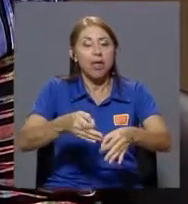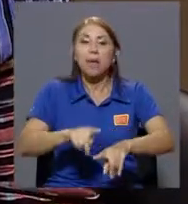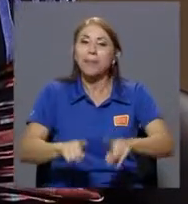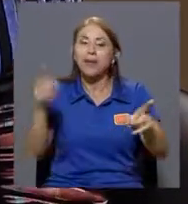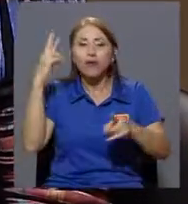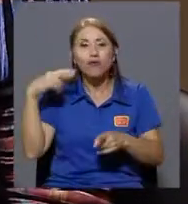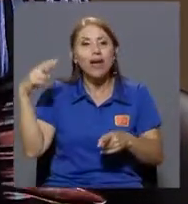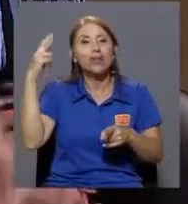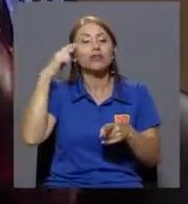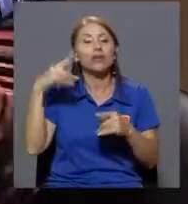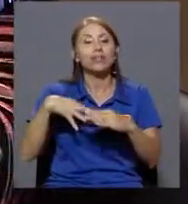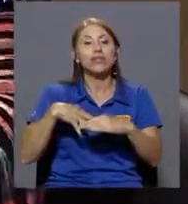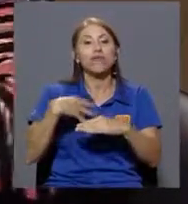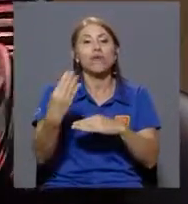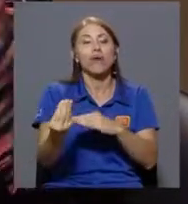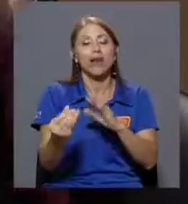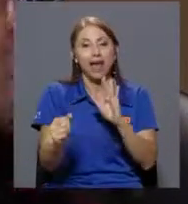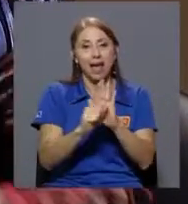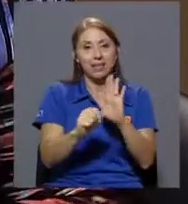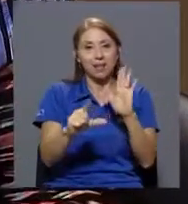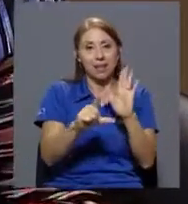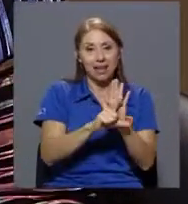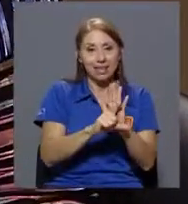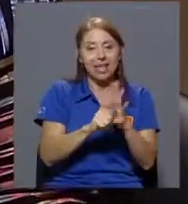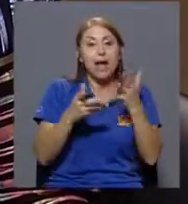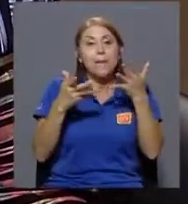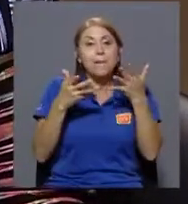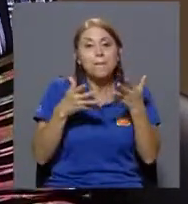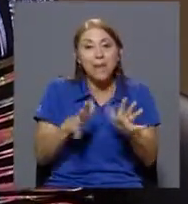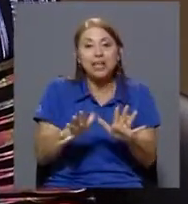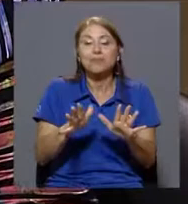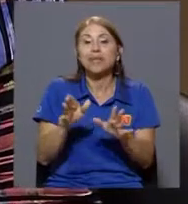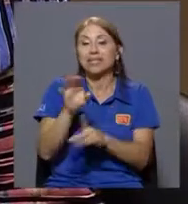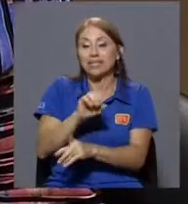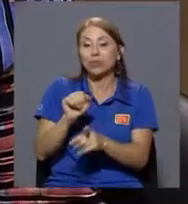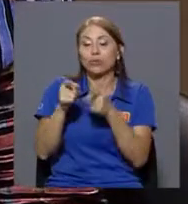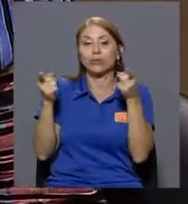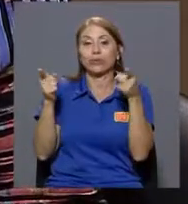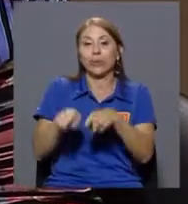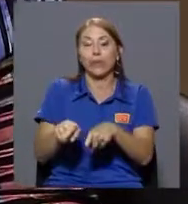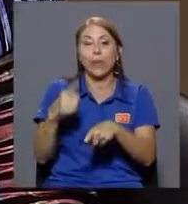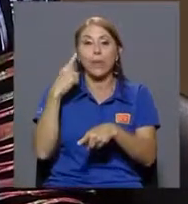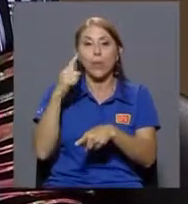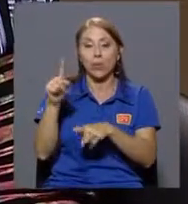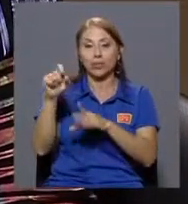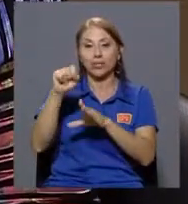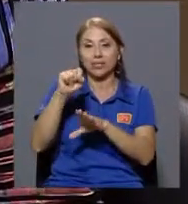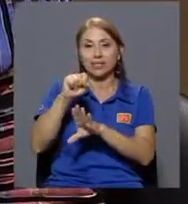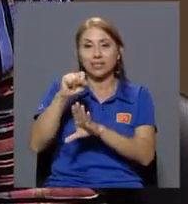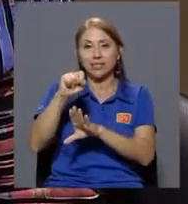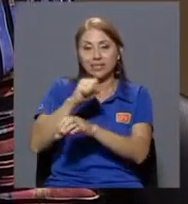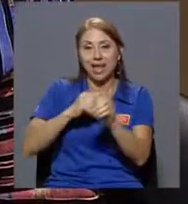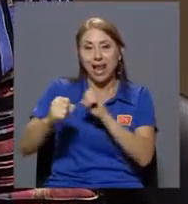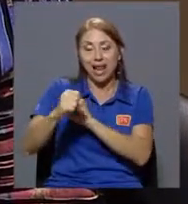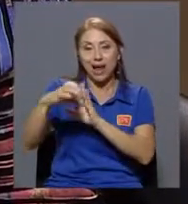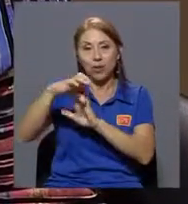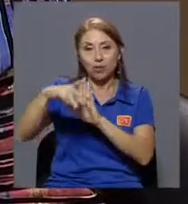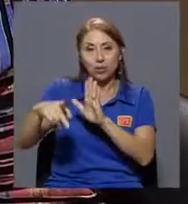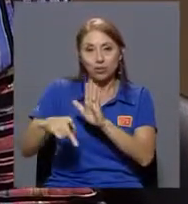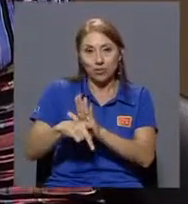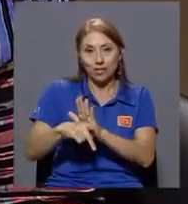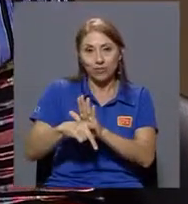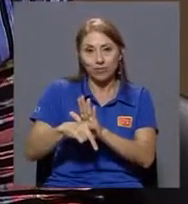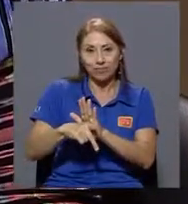Asamblea Legislativa y más bien fueron resorte de la Sala Constitucional, las reformas anteriores